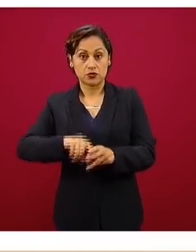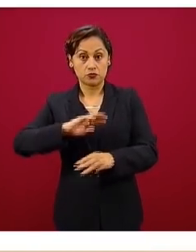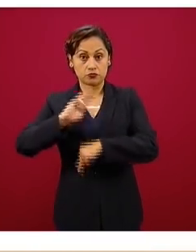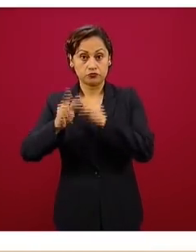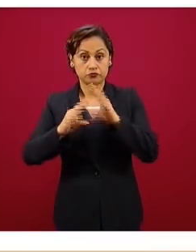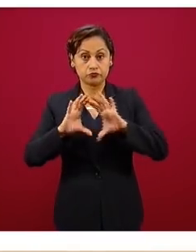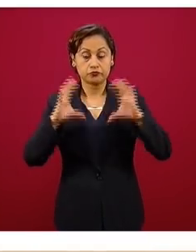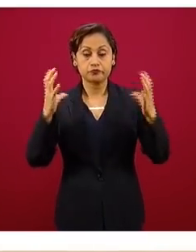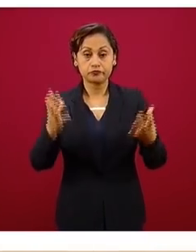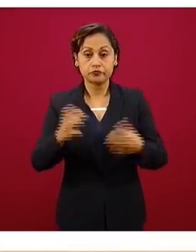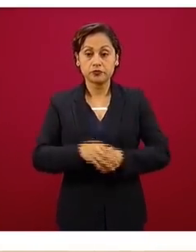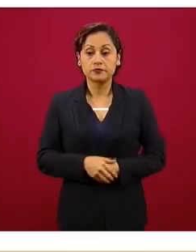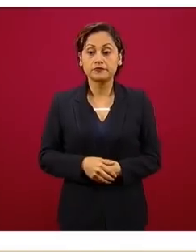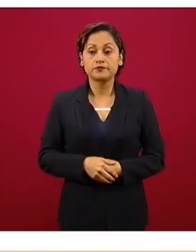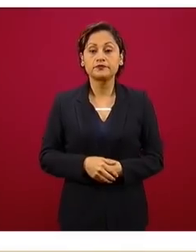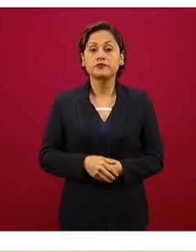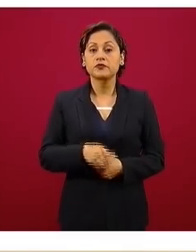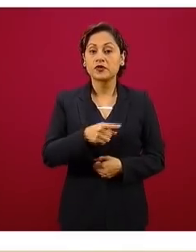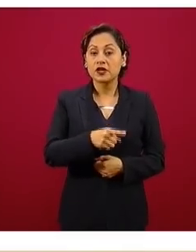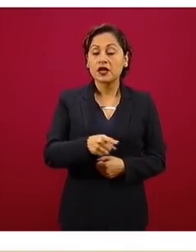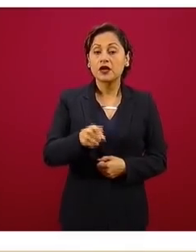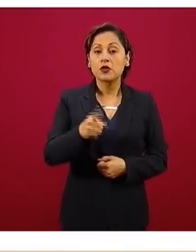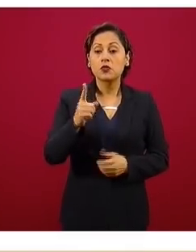ellos y ellas,